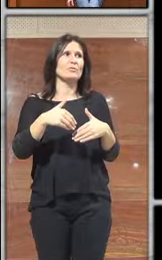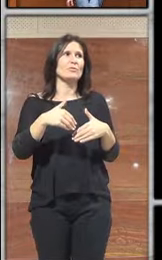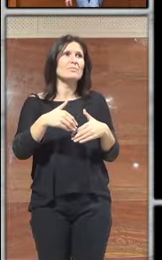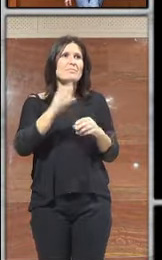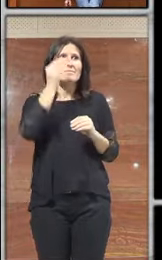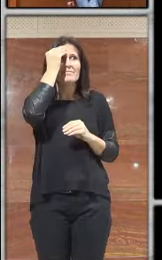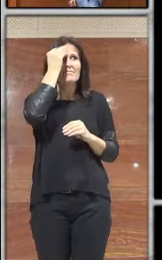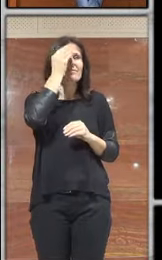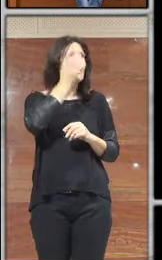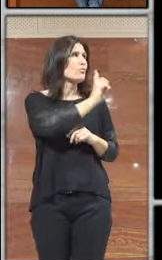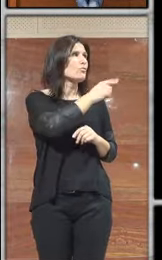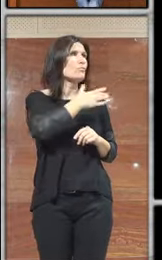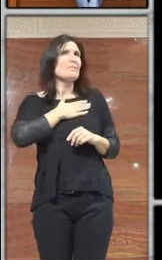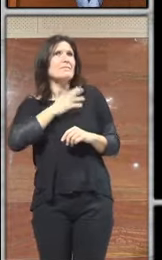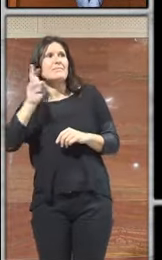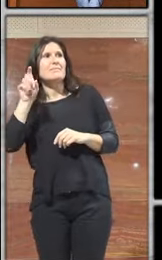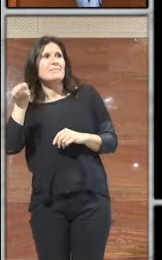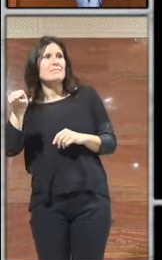ha sido Manuel.